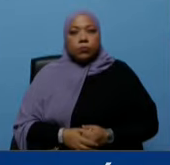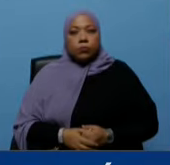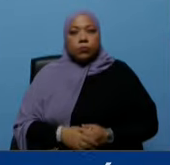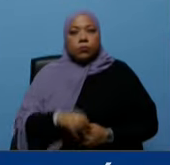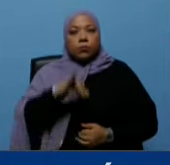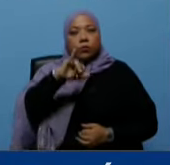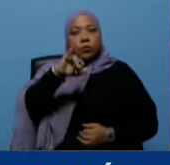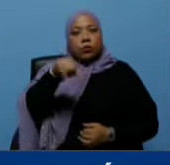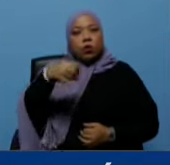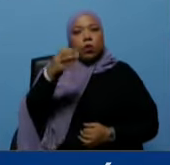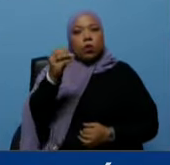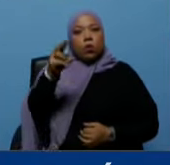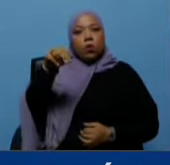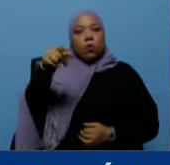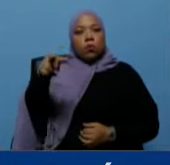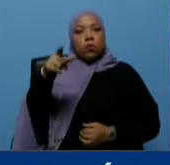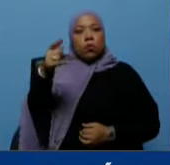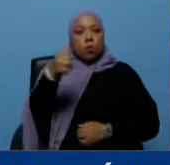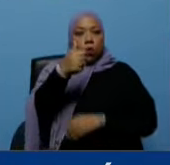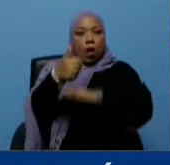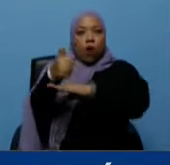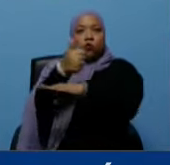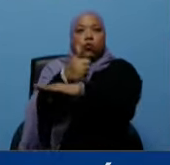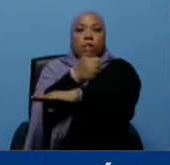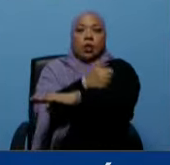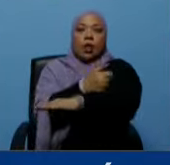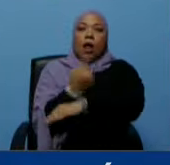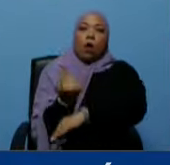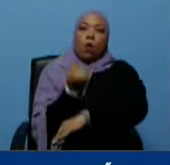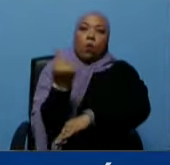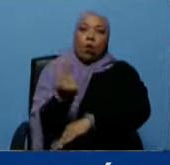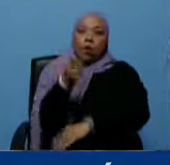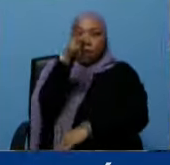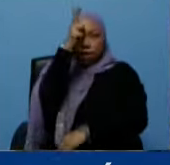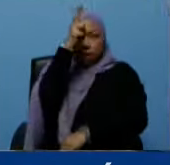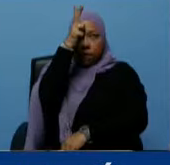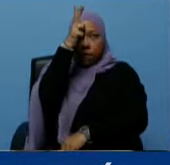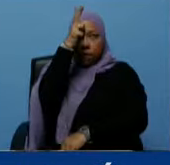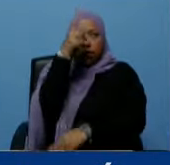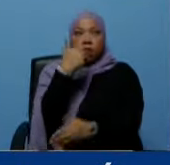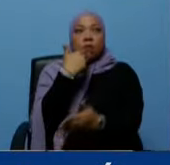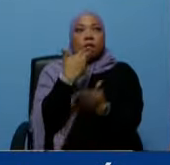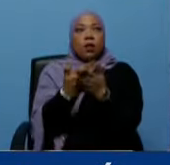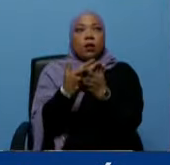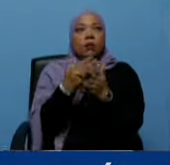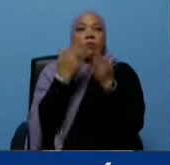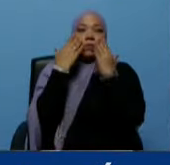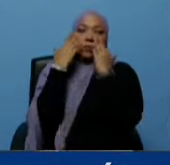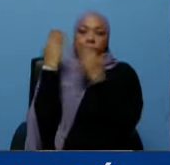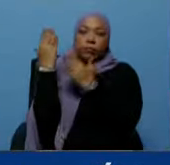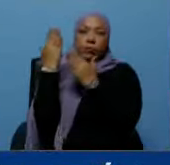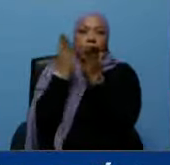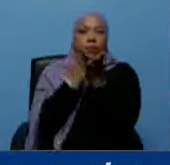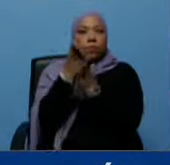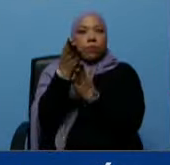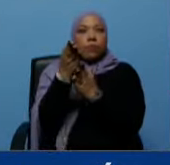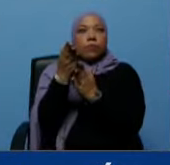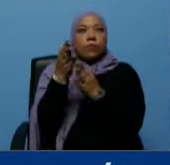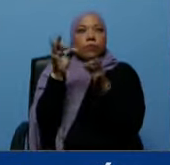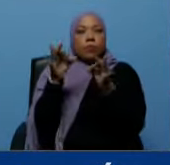Yonna Acero, Autoridad Única del Estado Falcón. Doctora, gracias. Muchas gracias, doctora. Siempre usted